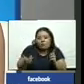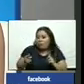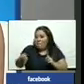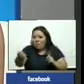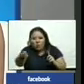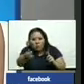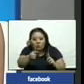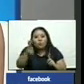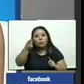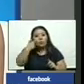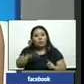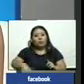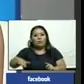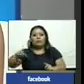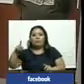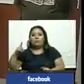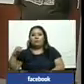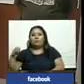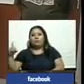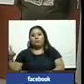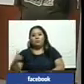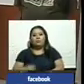PNC en Santa Tecla.